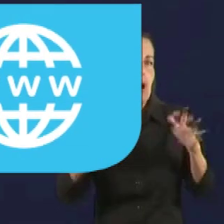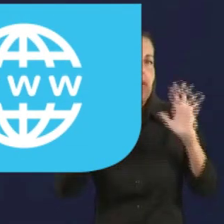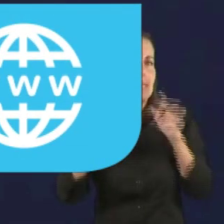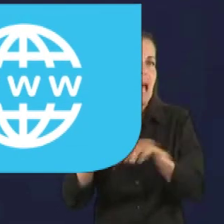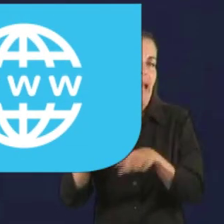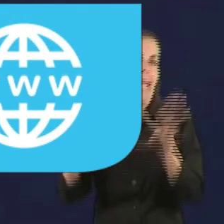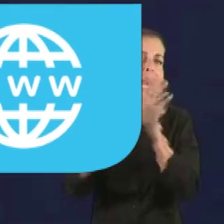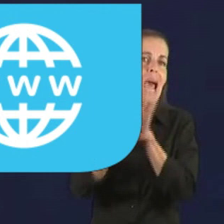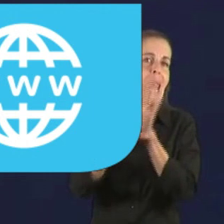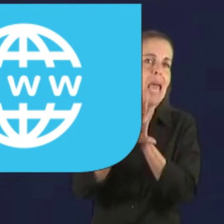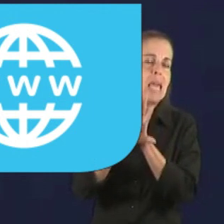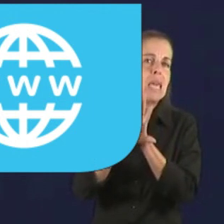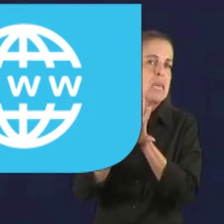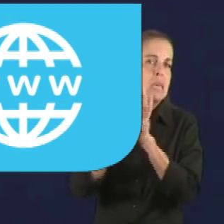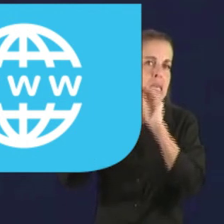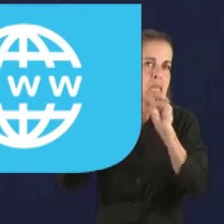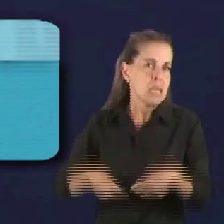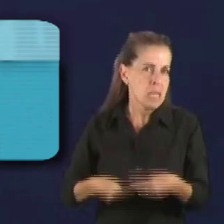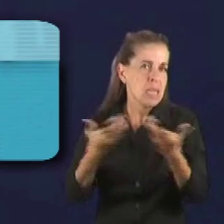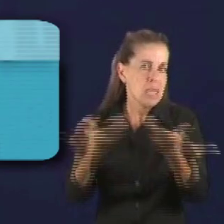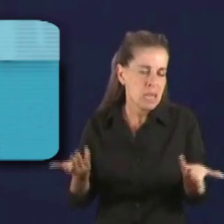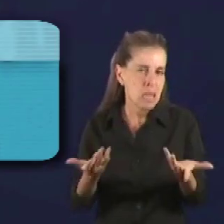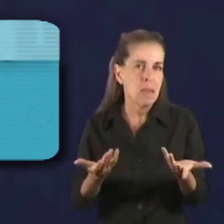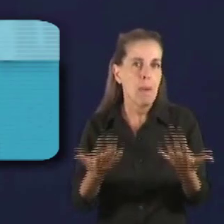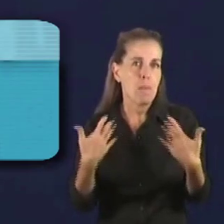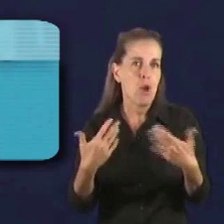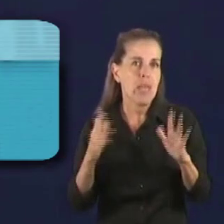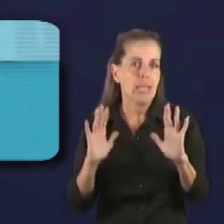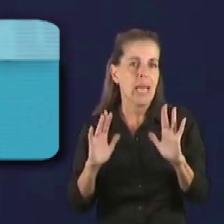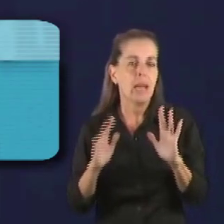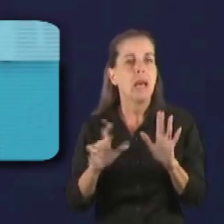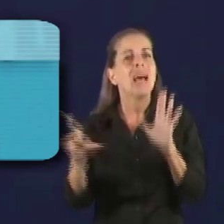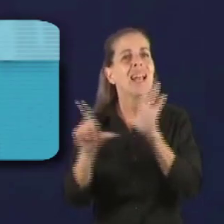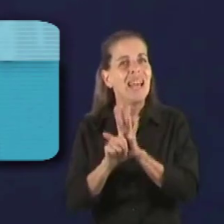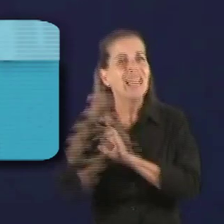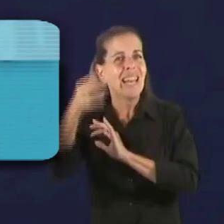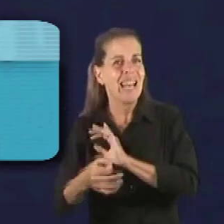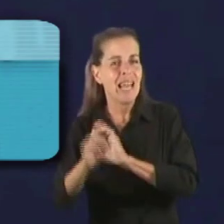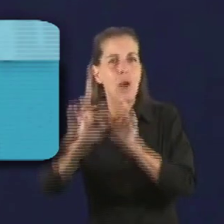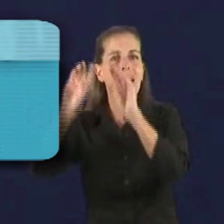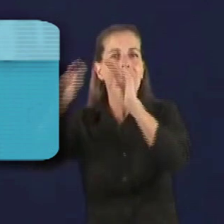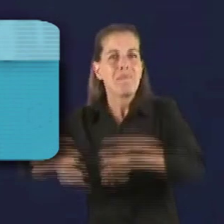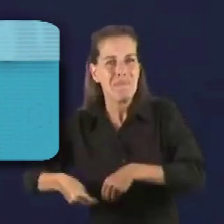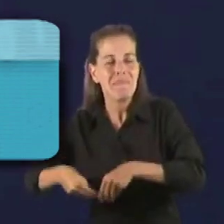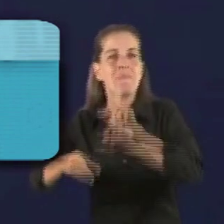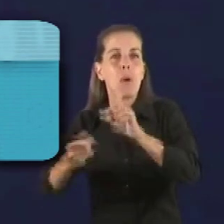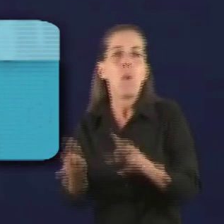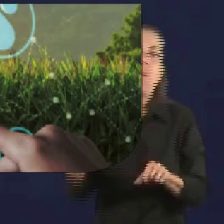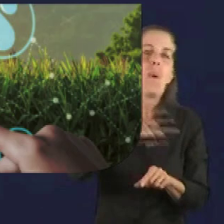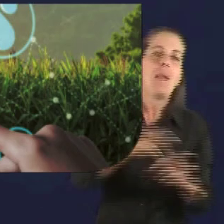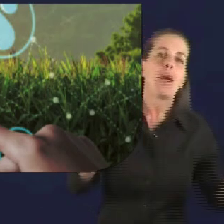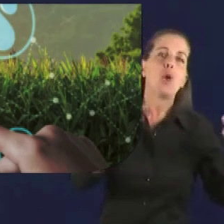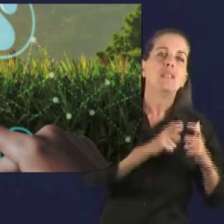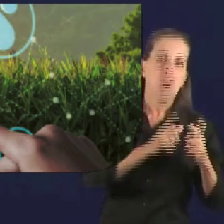que ocurrió, que es que la ley, la ley en realidad volvió a comisión, ¿no? No ha perdido estado parlamentario, así que